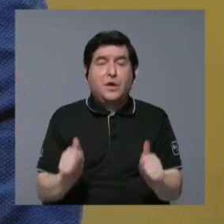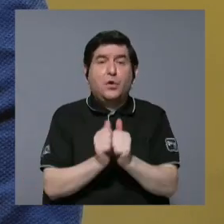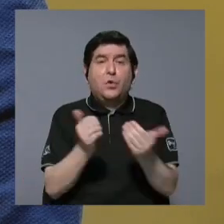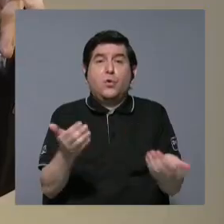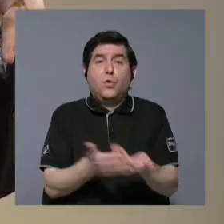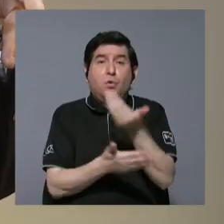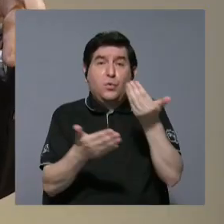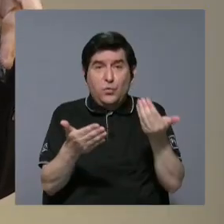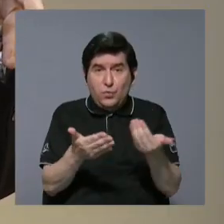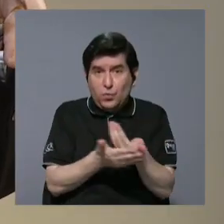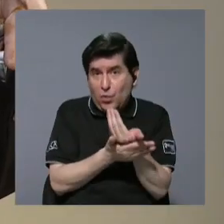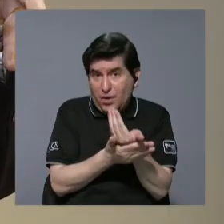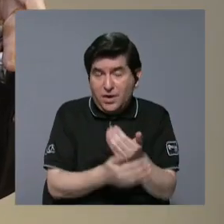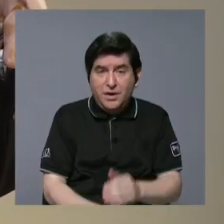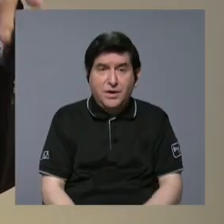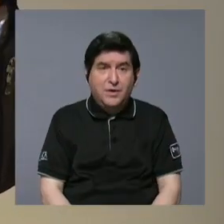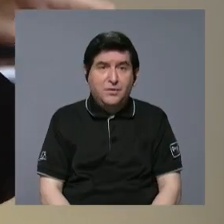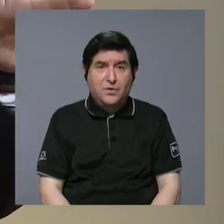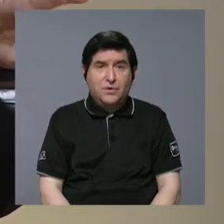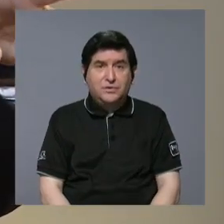nuevos